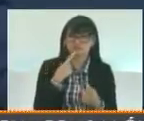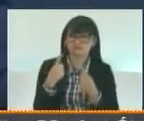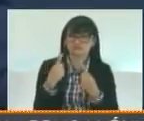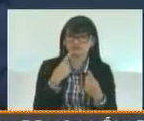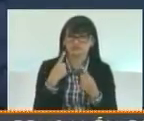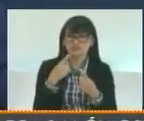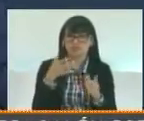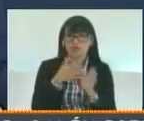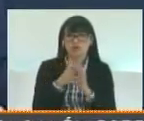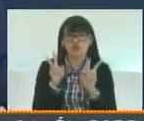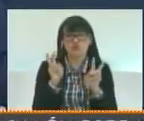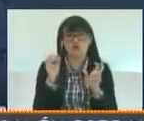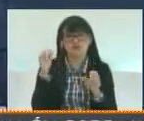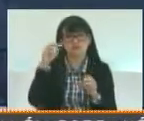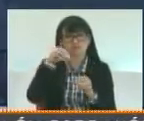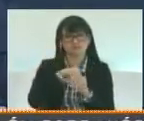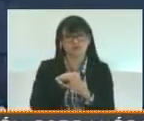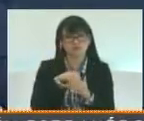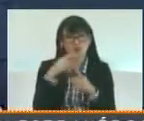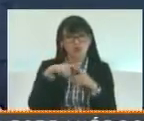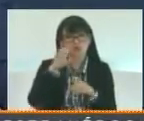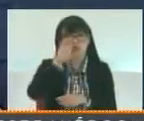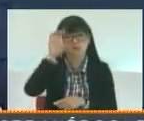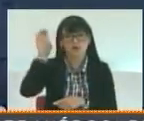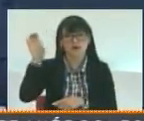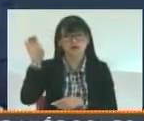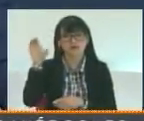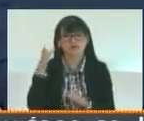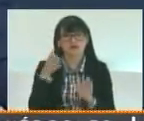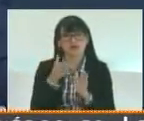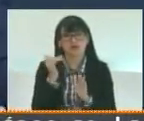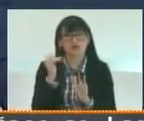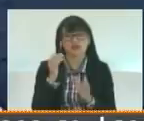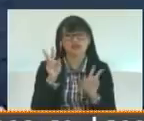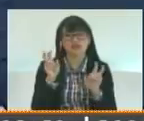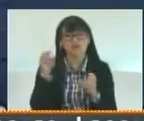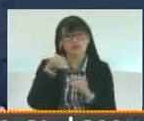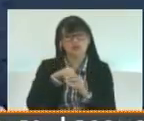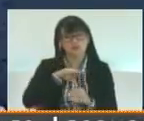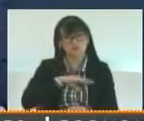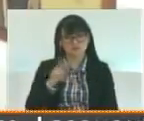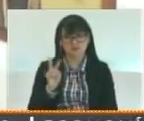declaraciones sobre nuevas injerencias de otros países en los asuntos internos de Venezuela.